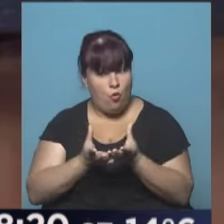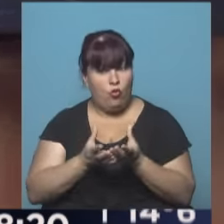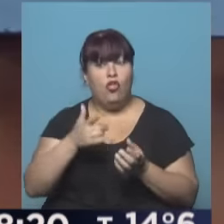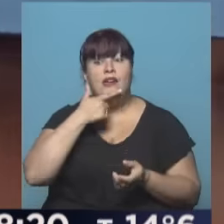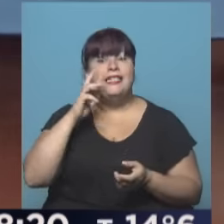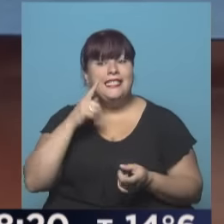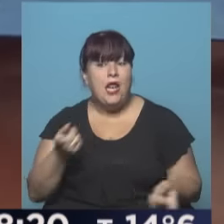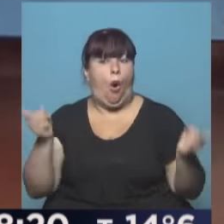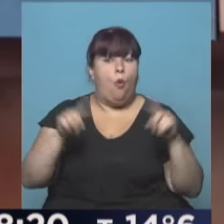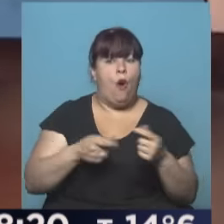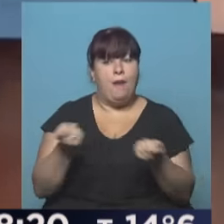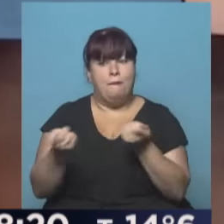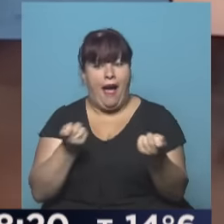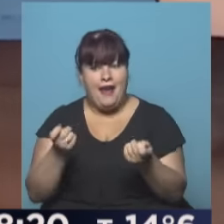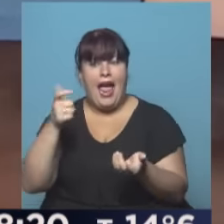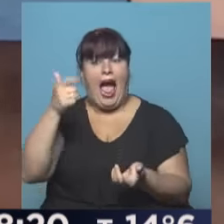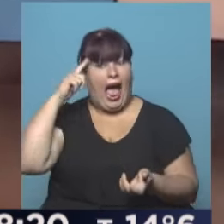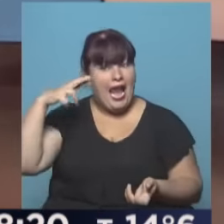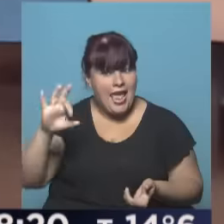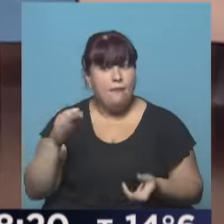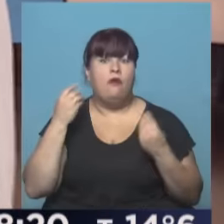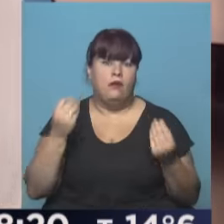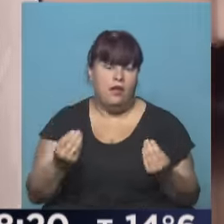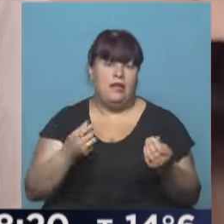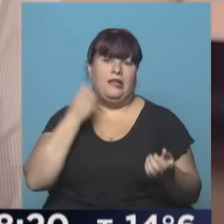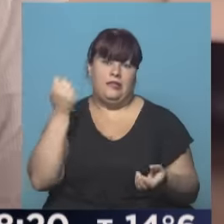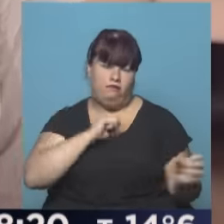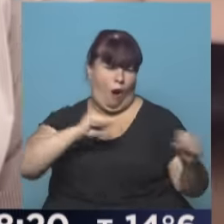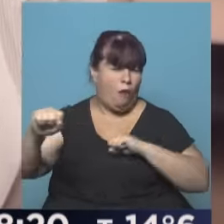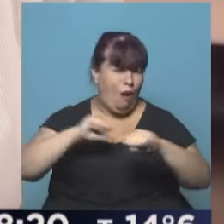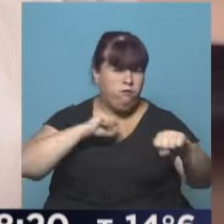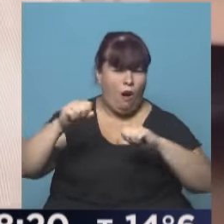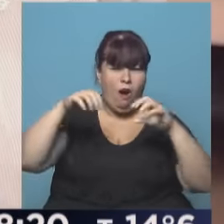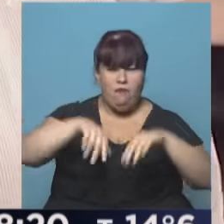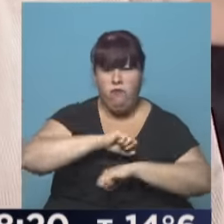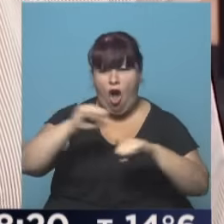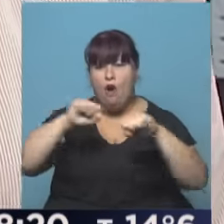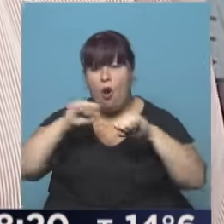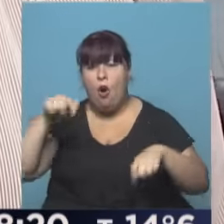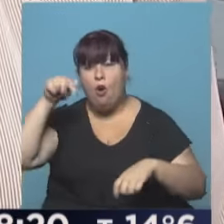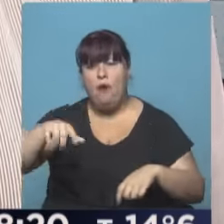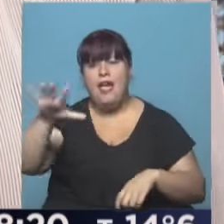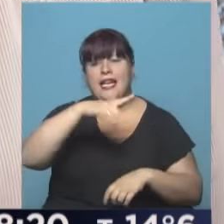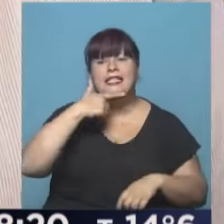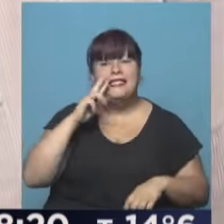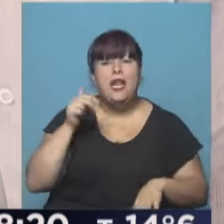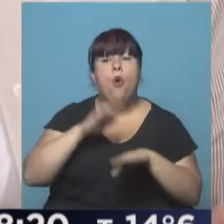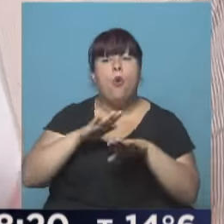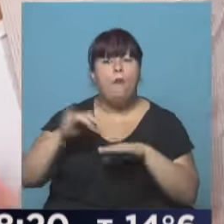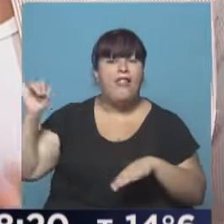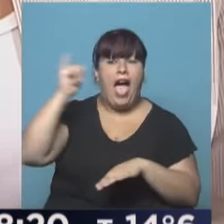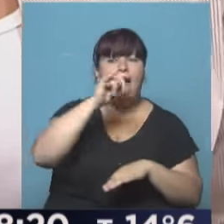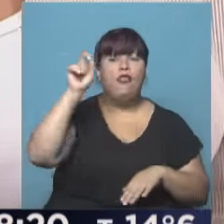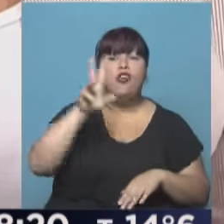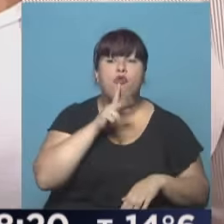Siria retomó el control de Alepo luego de, por supuesto, intensos bombardeos que se registraron allí en Siria por parte de la aviación